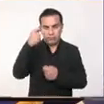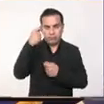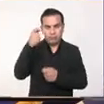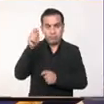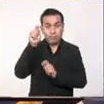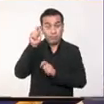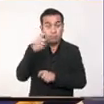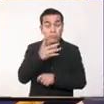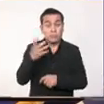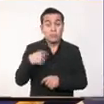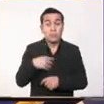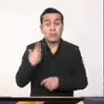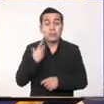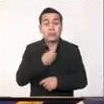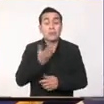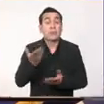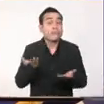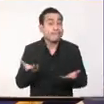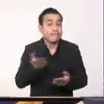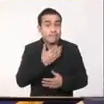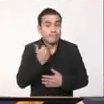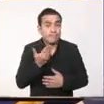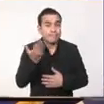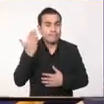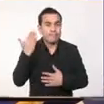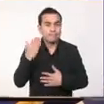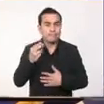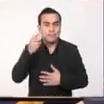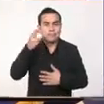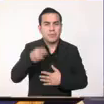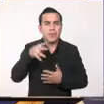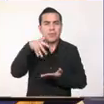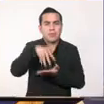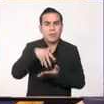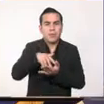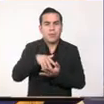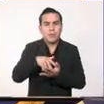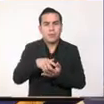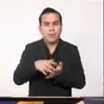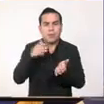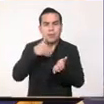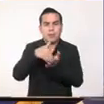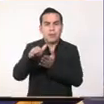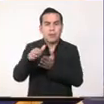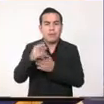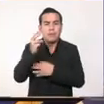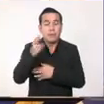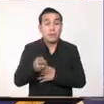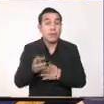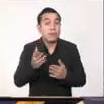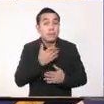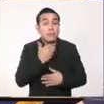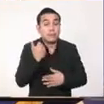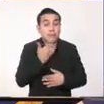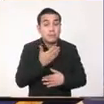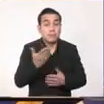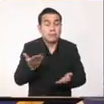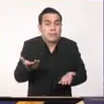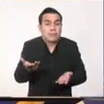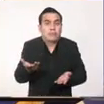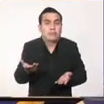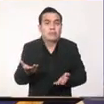condenémoslos, como los otros que ya sabemos que lo recibieron. El mismo pueblo los va a castigar y los va a relegar a una esquina, como relegó a los otros, que entraron por